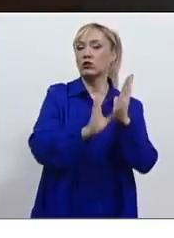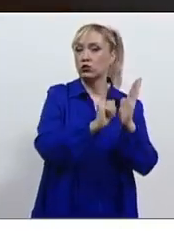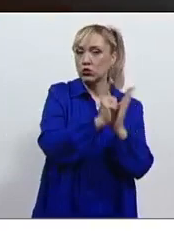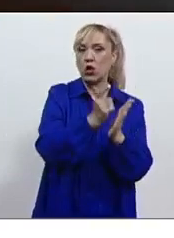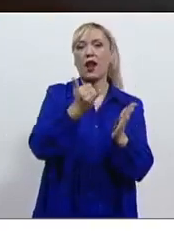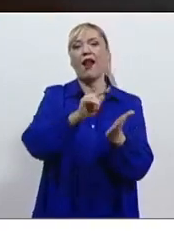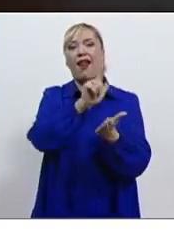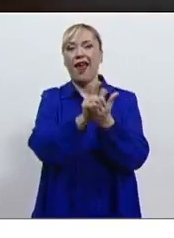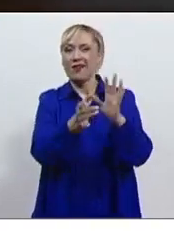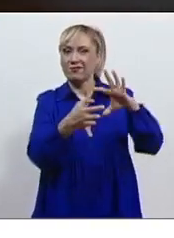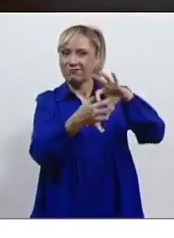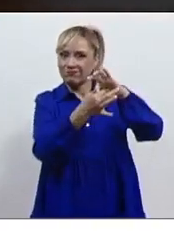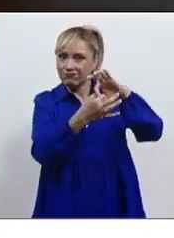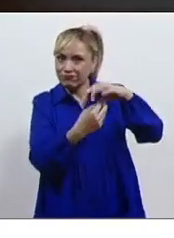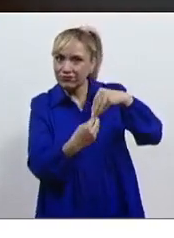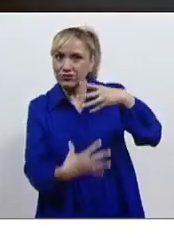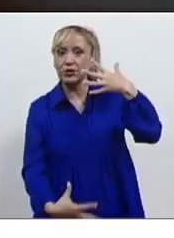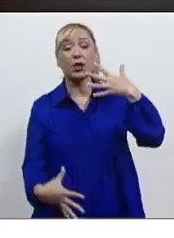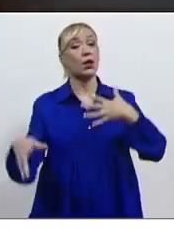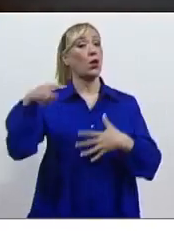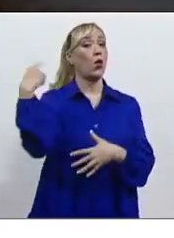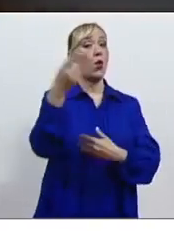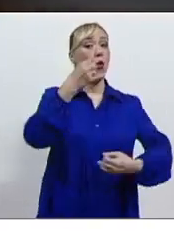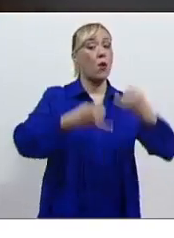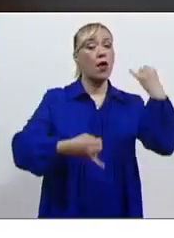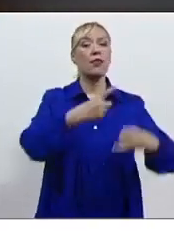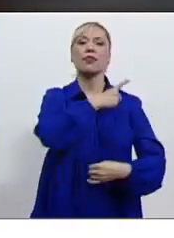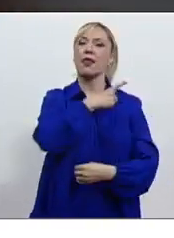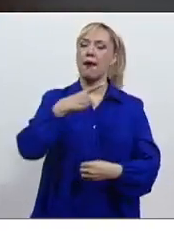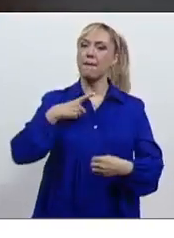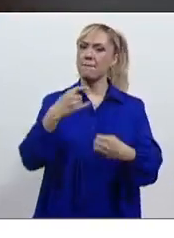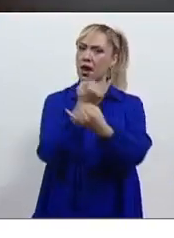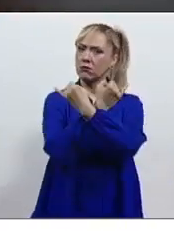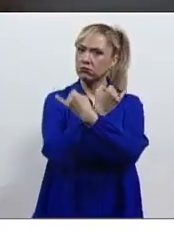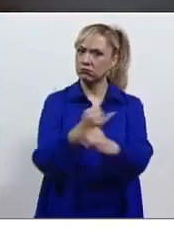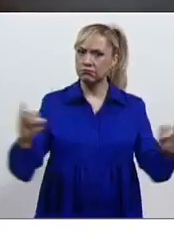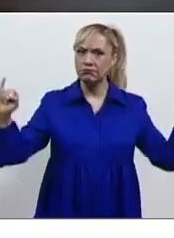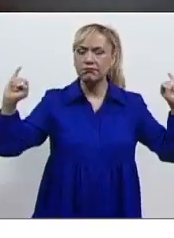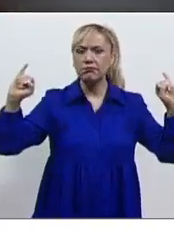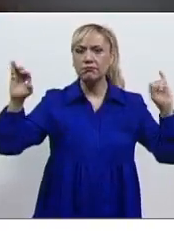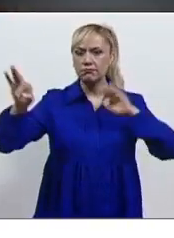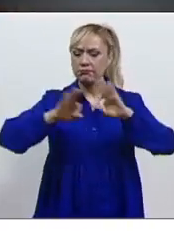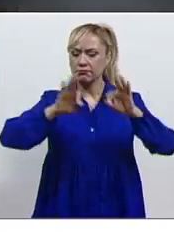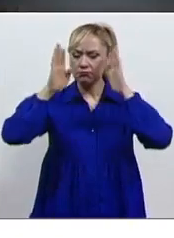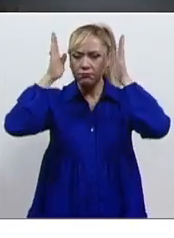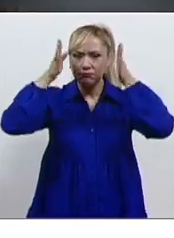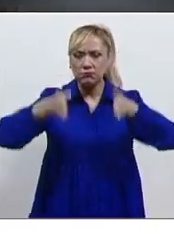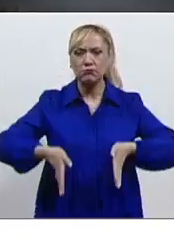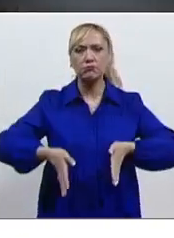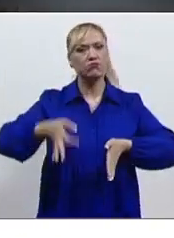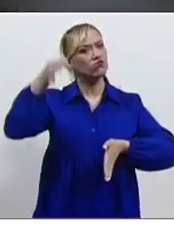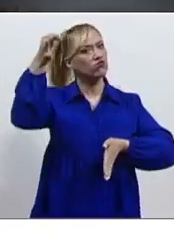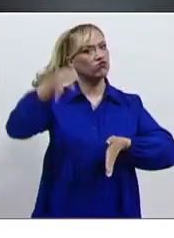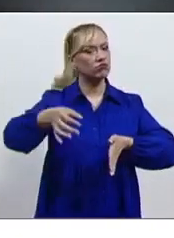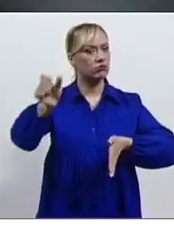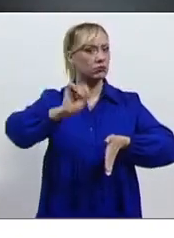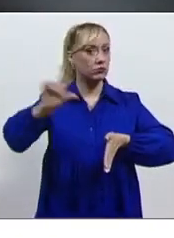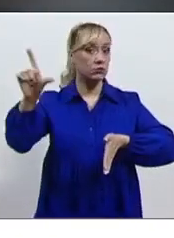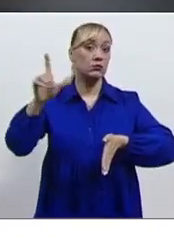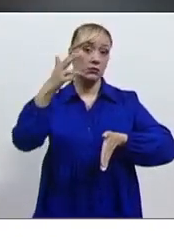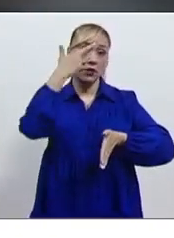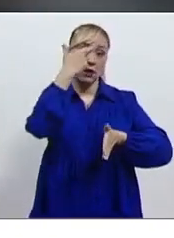ello es fundamental que las y los jueces cuenten con independencia para poder cumplir con excelencia la función jurisdiccional que tienen